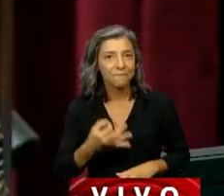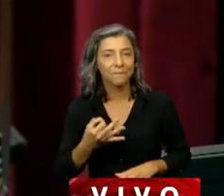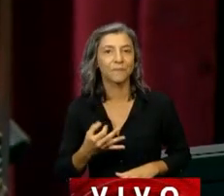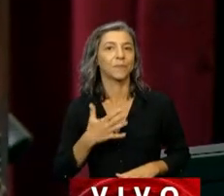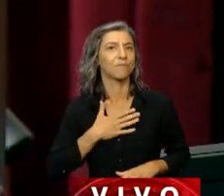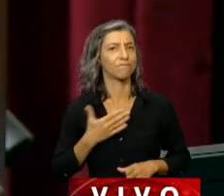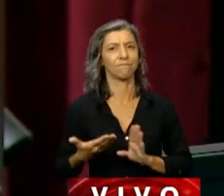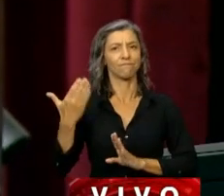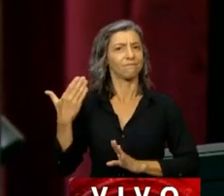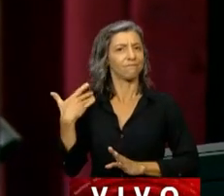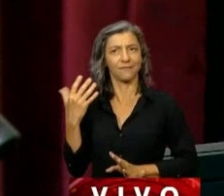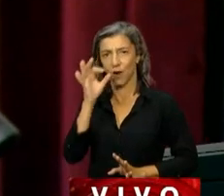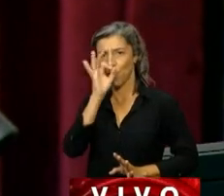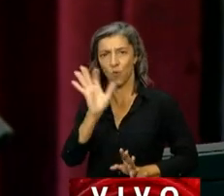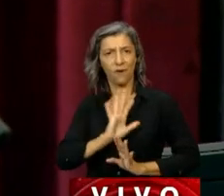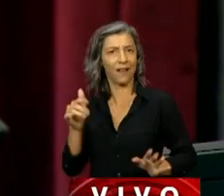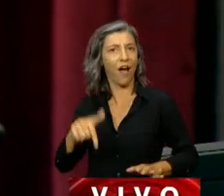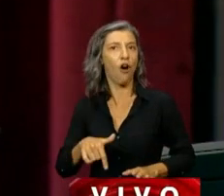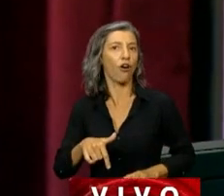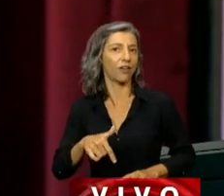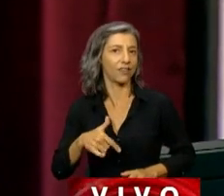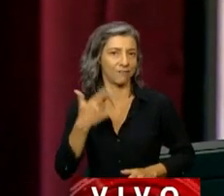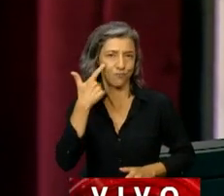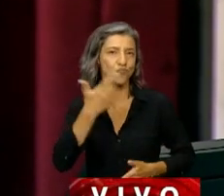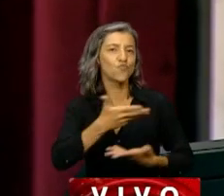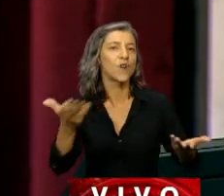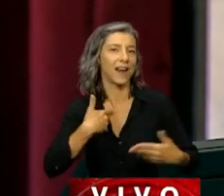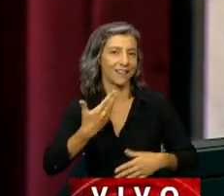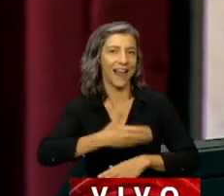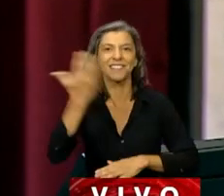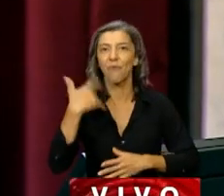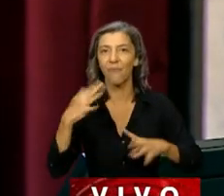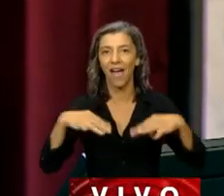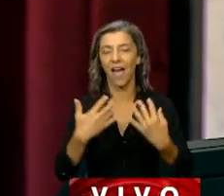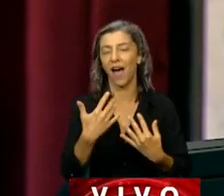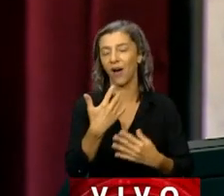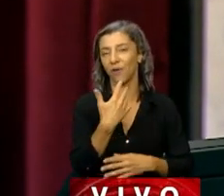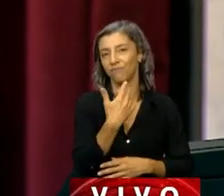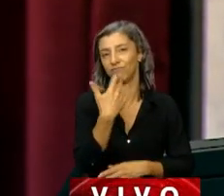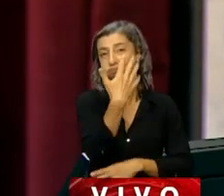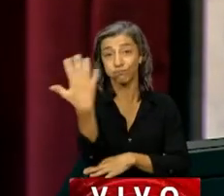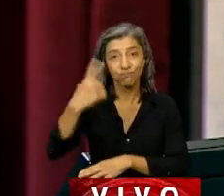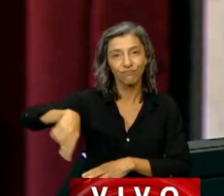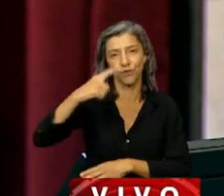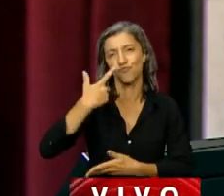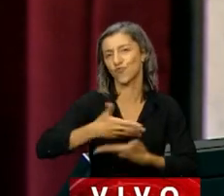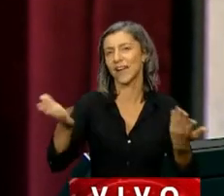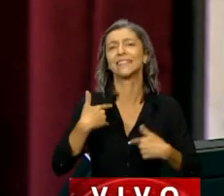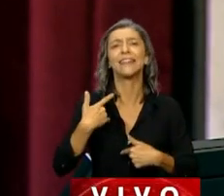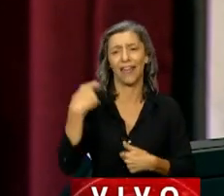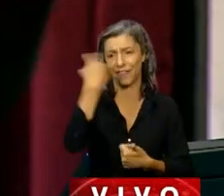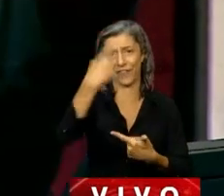como nunca antes se quedó demostrado hoy en esta Asamblea, hay diversidad en este Parlamento. Me